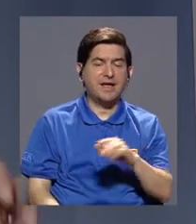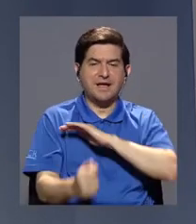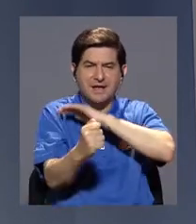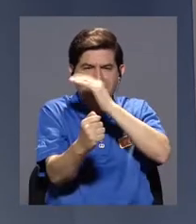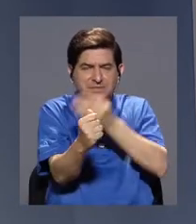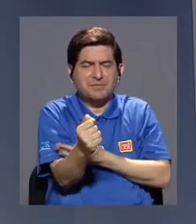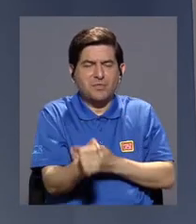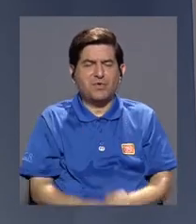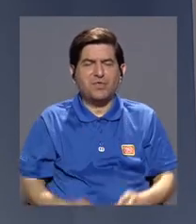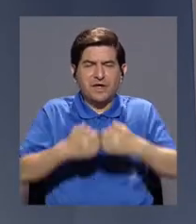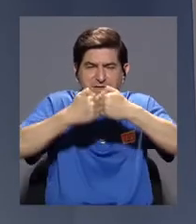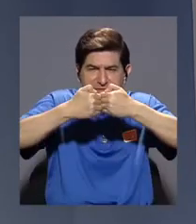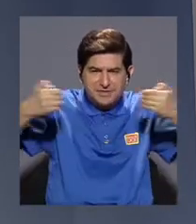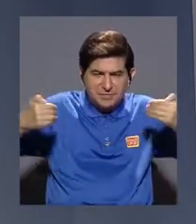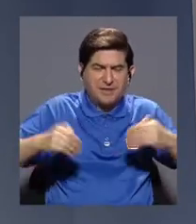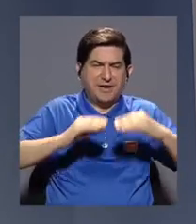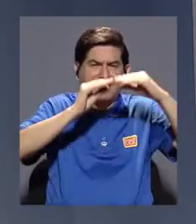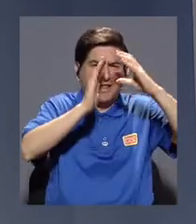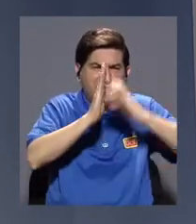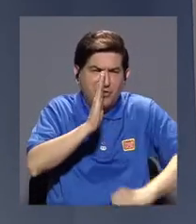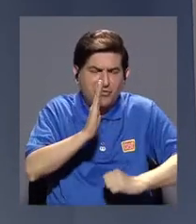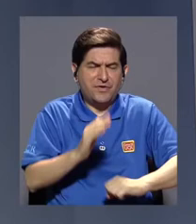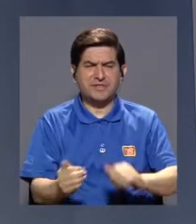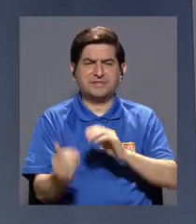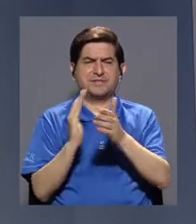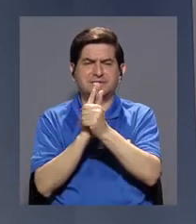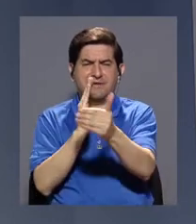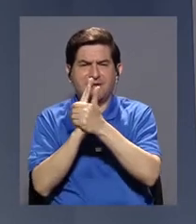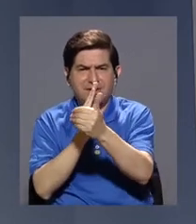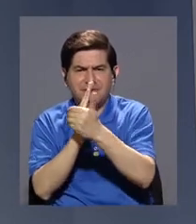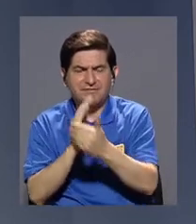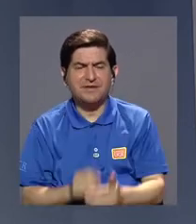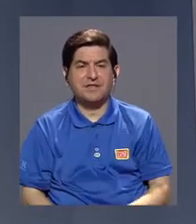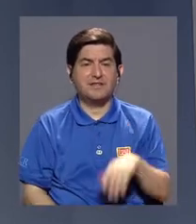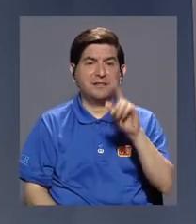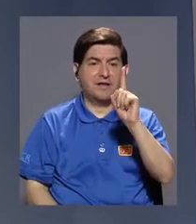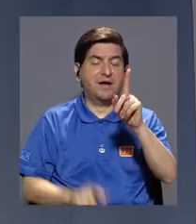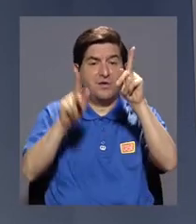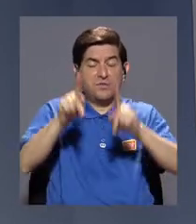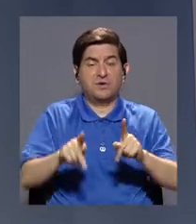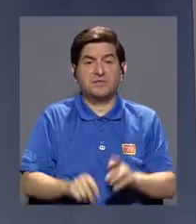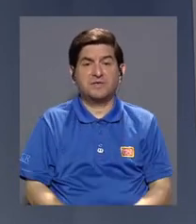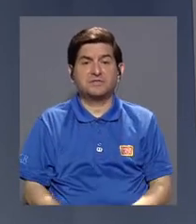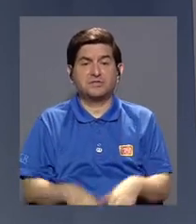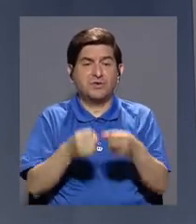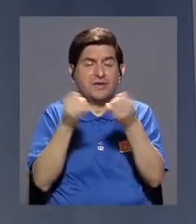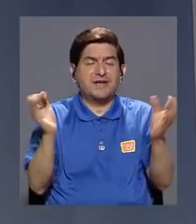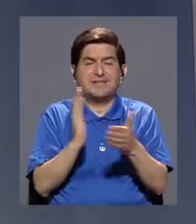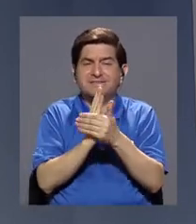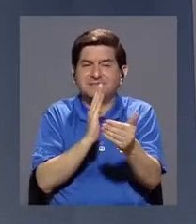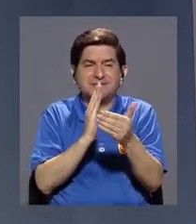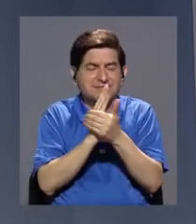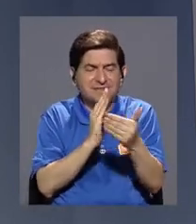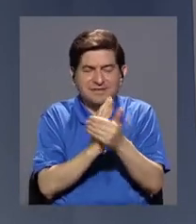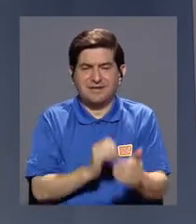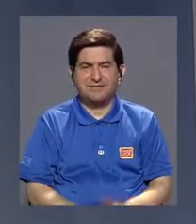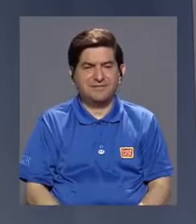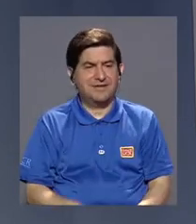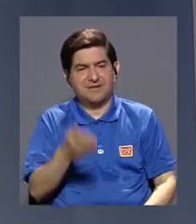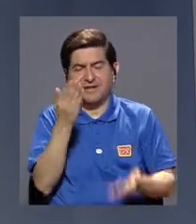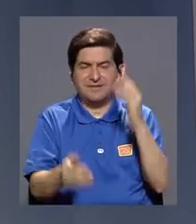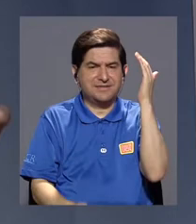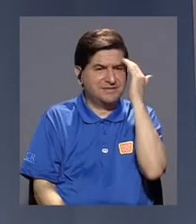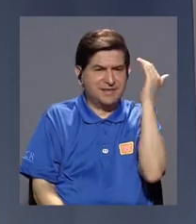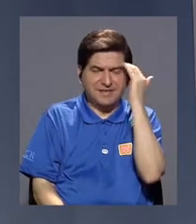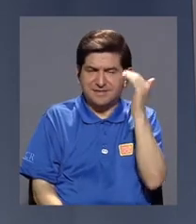esos poderes aislados le restan músculo a alguien que llegó sin esa capacidad, no solamente